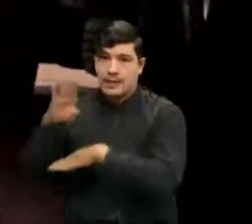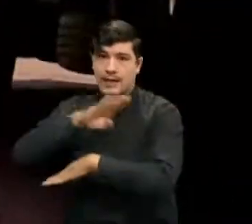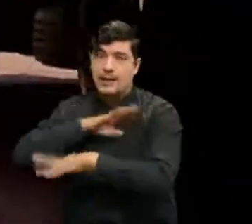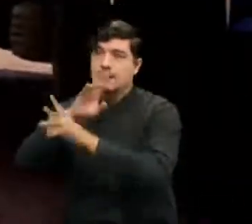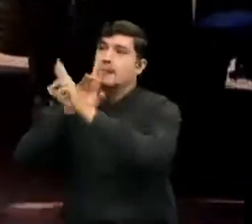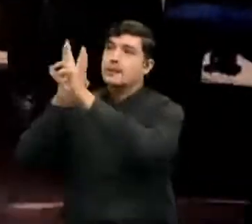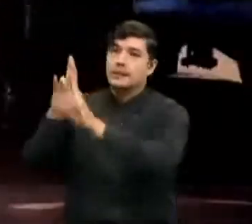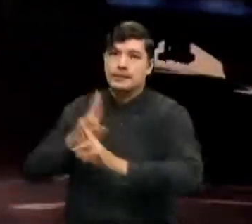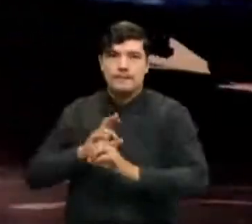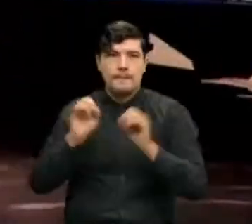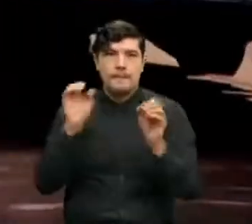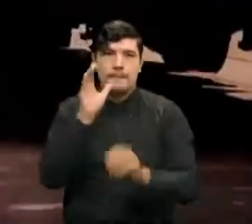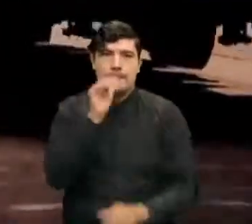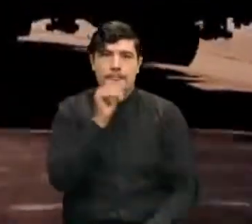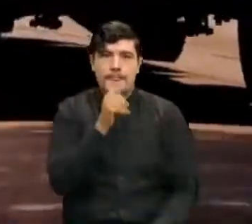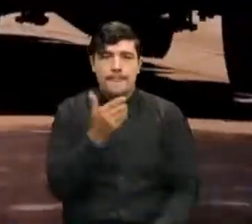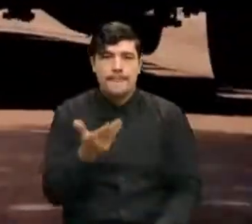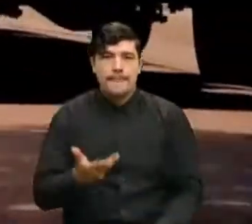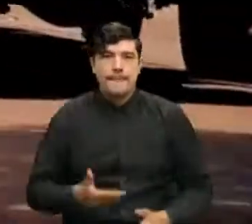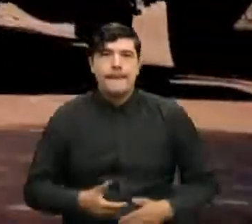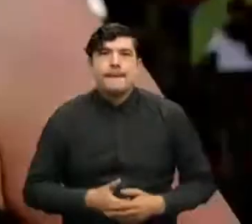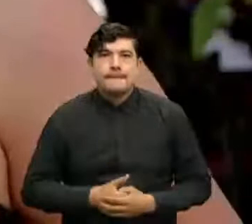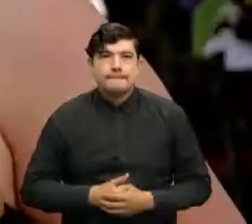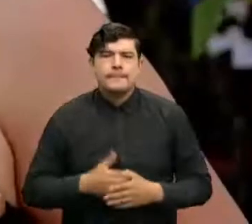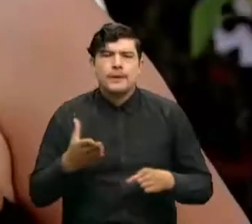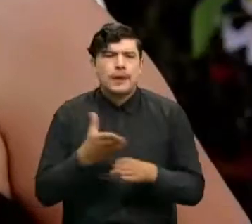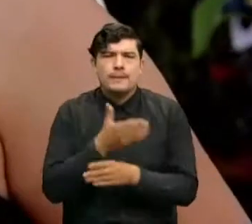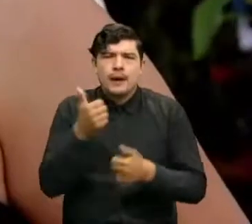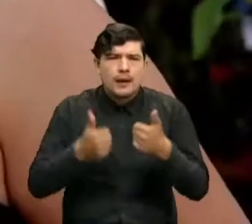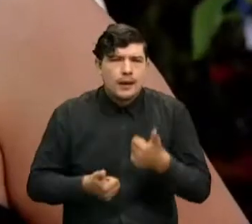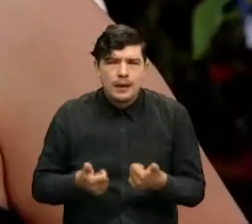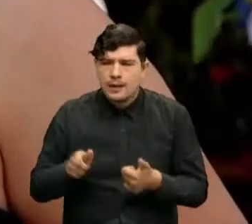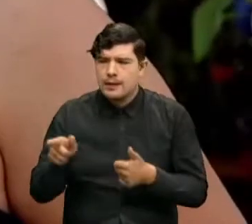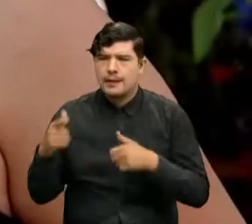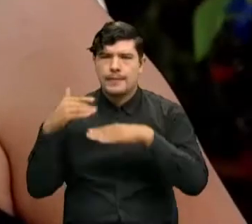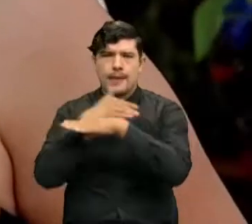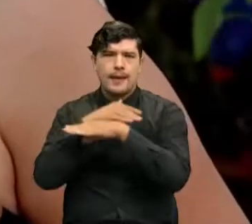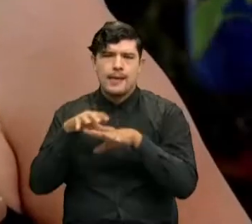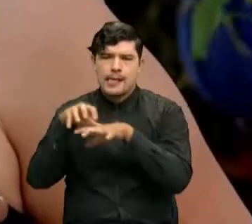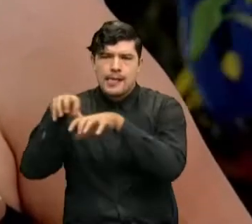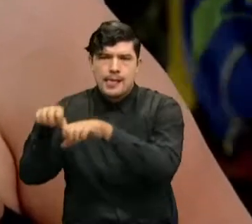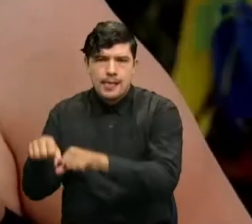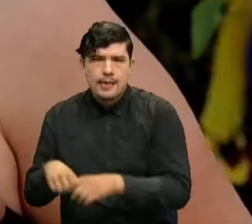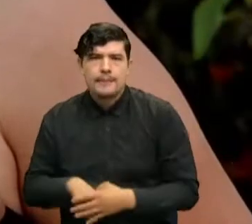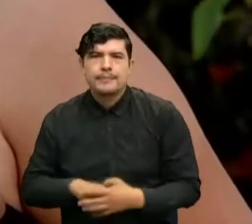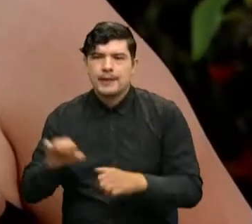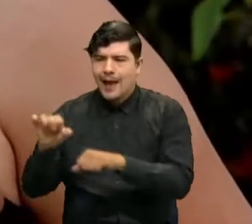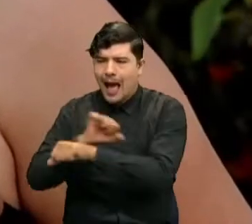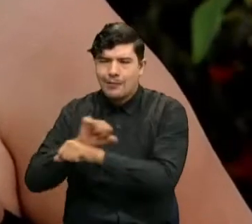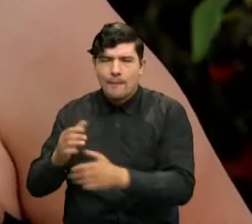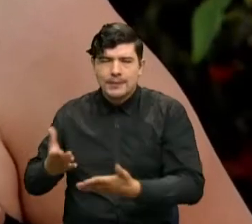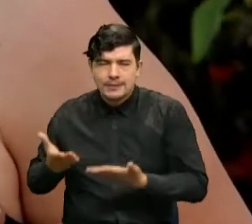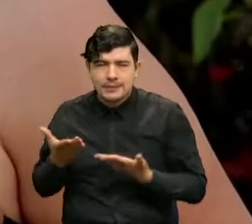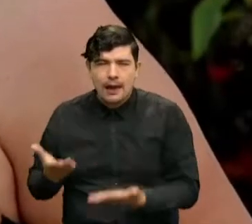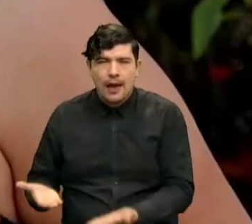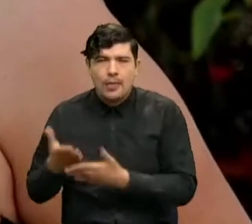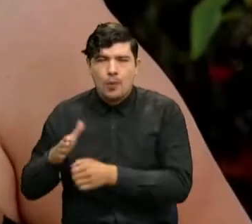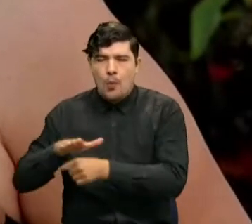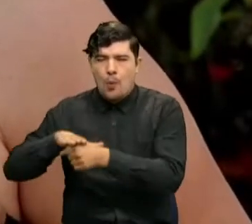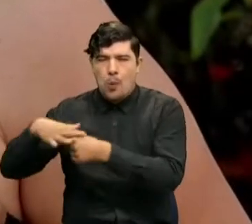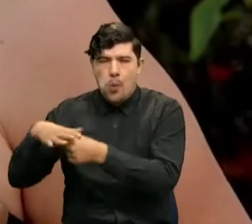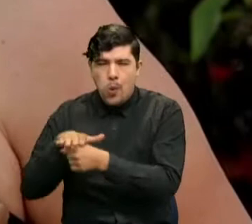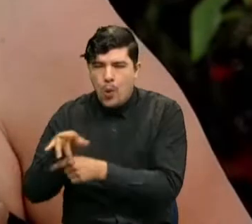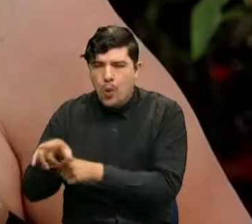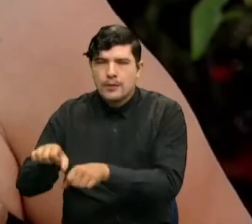La problemática es el deterioro de la vía, nos están pasando tráfico pesado, se nos